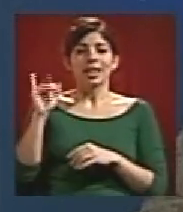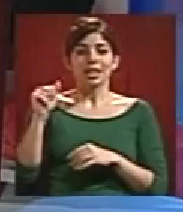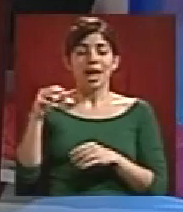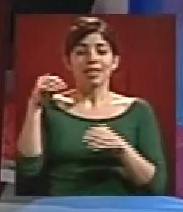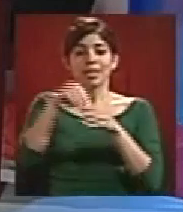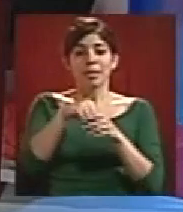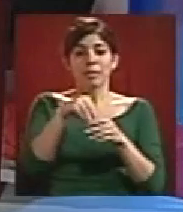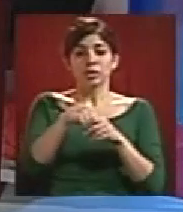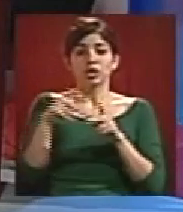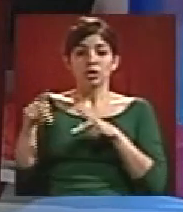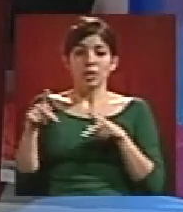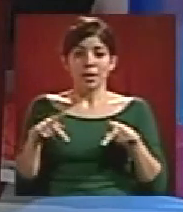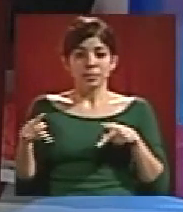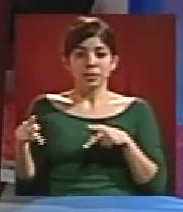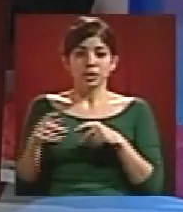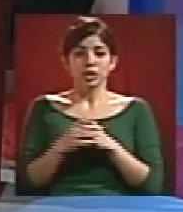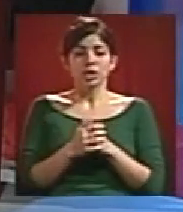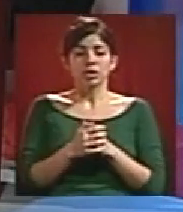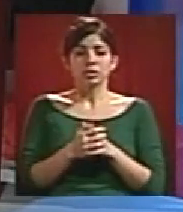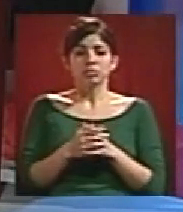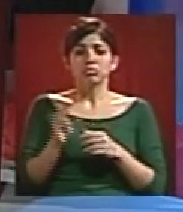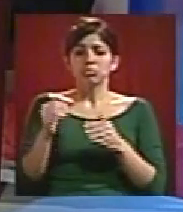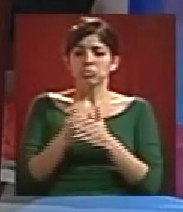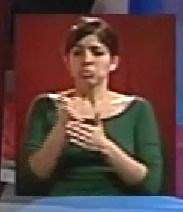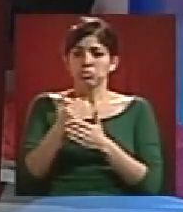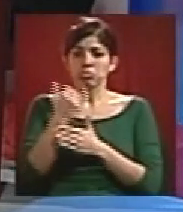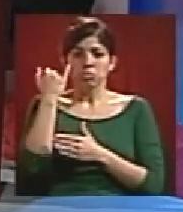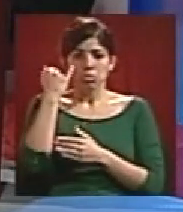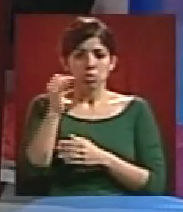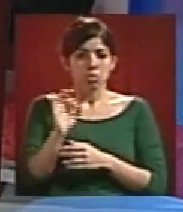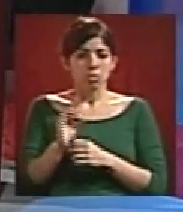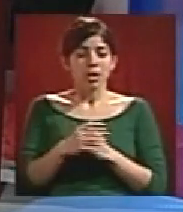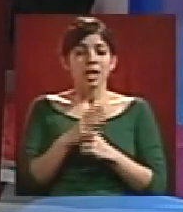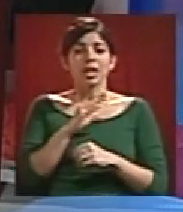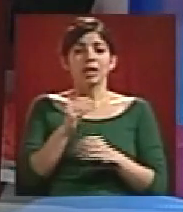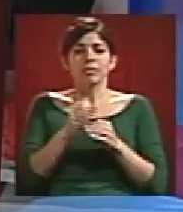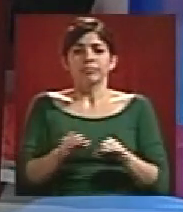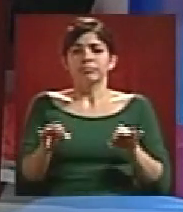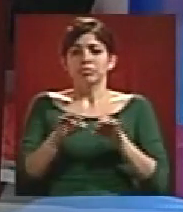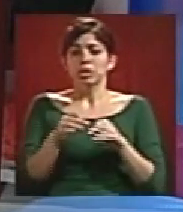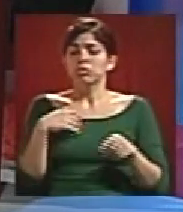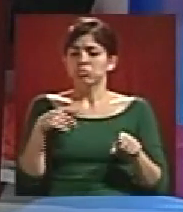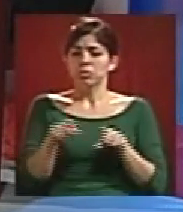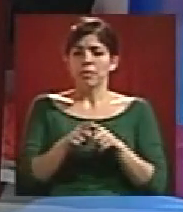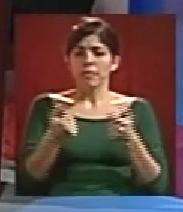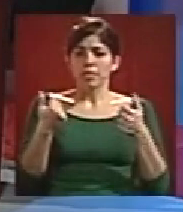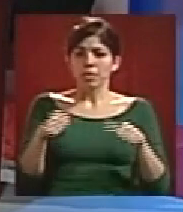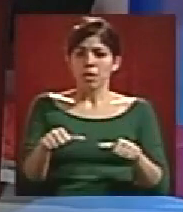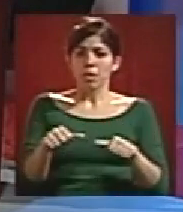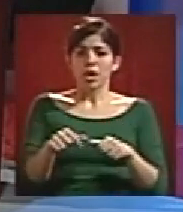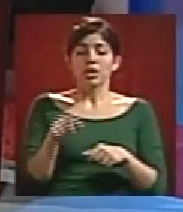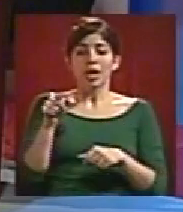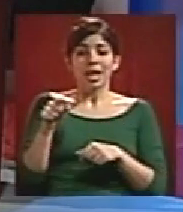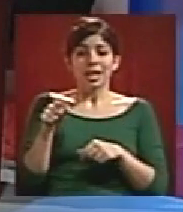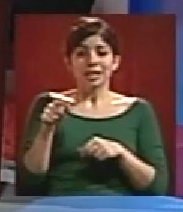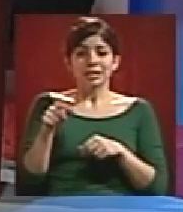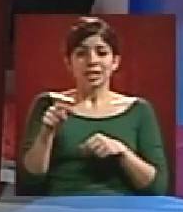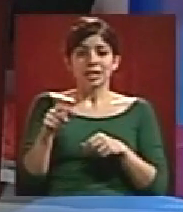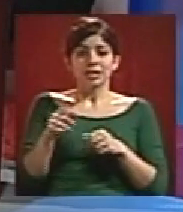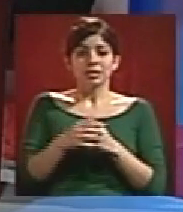Estado es algo realmente novedoso e importante que crea confianza. Estoy totalmente de acuerdo y creo que son medidas muy